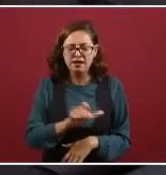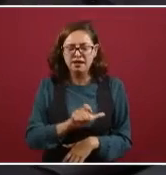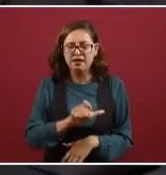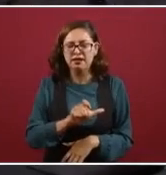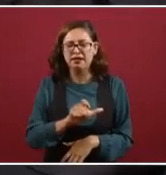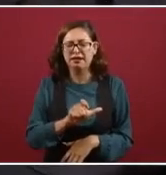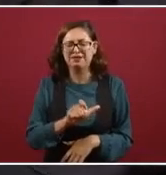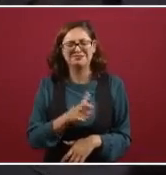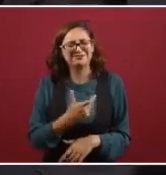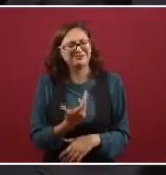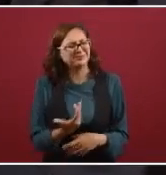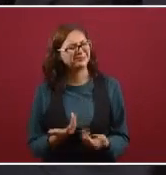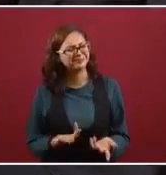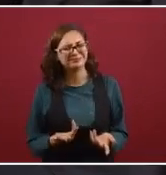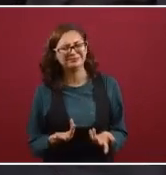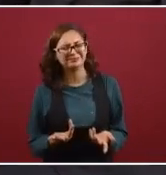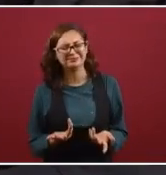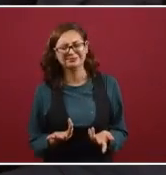a ver